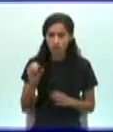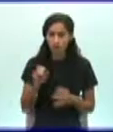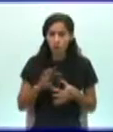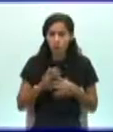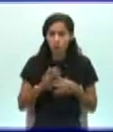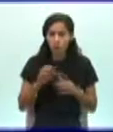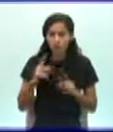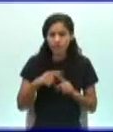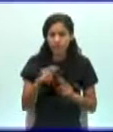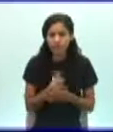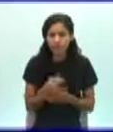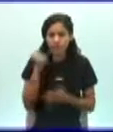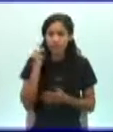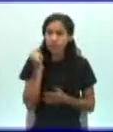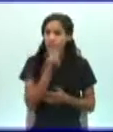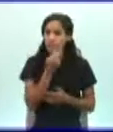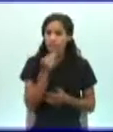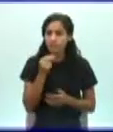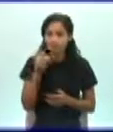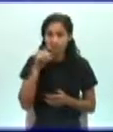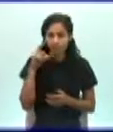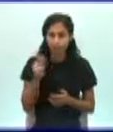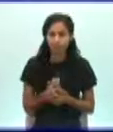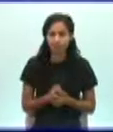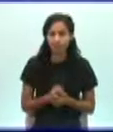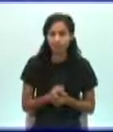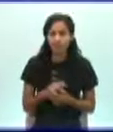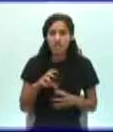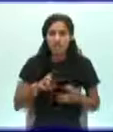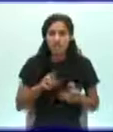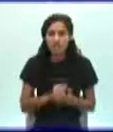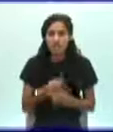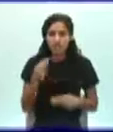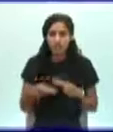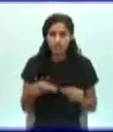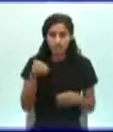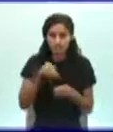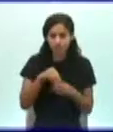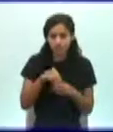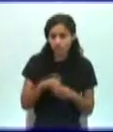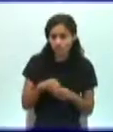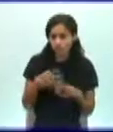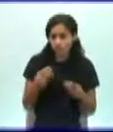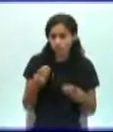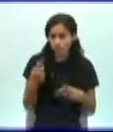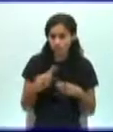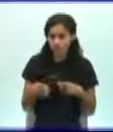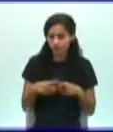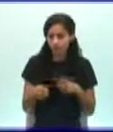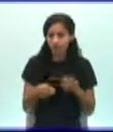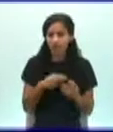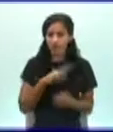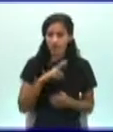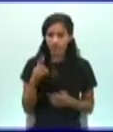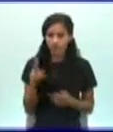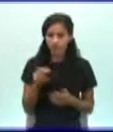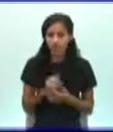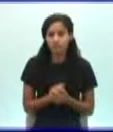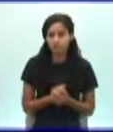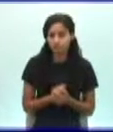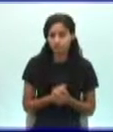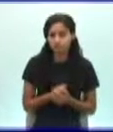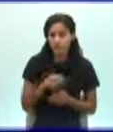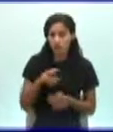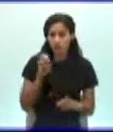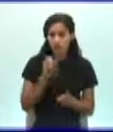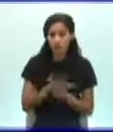Guantánamo, José Martí y Máximo Gómez. De esta forma se incorporaban los principales jefes de la guerra, ya iniciada el 24 de febrero